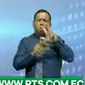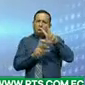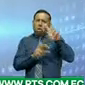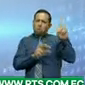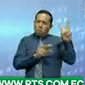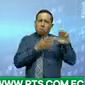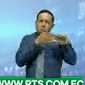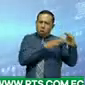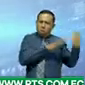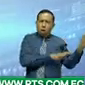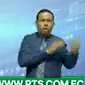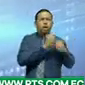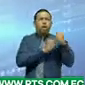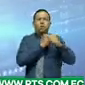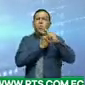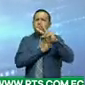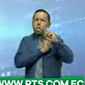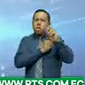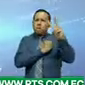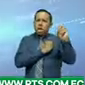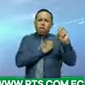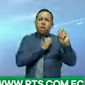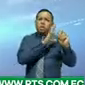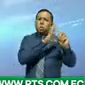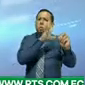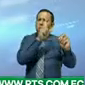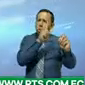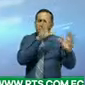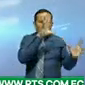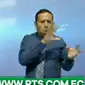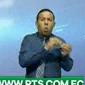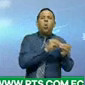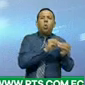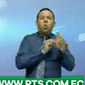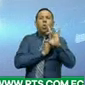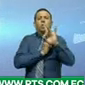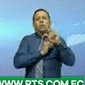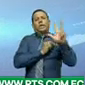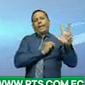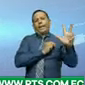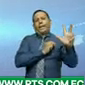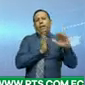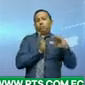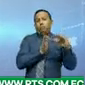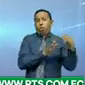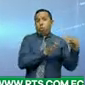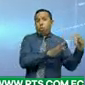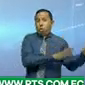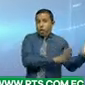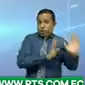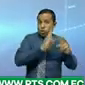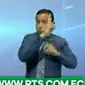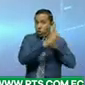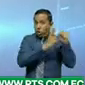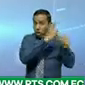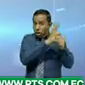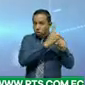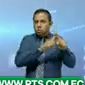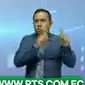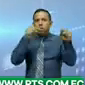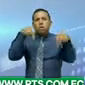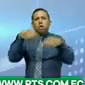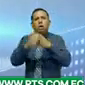el 2020 51. Sumados dan un total de 83 casos en esos dos periodos, pero solo en